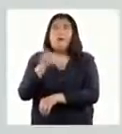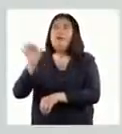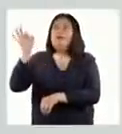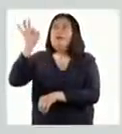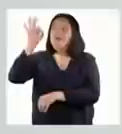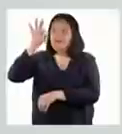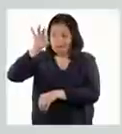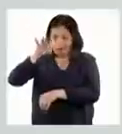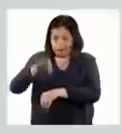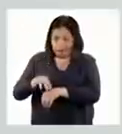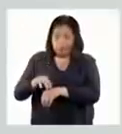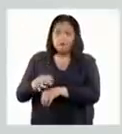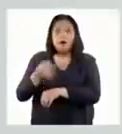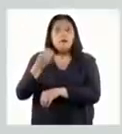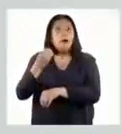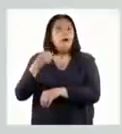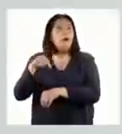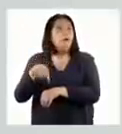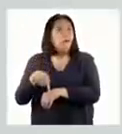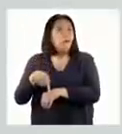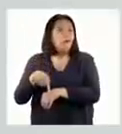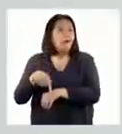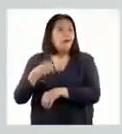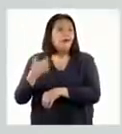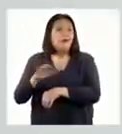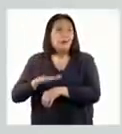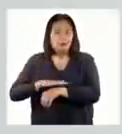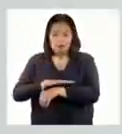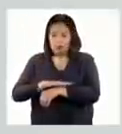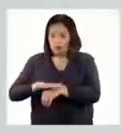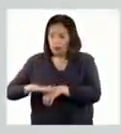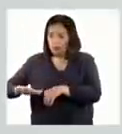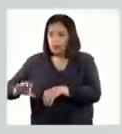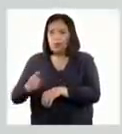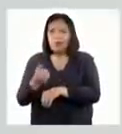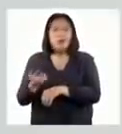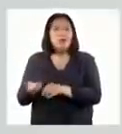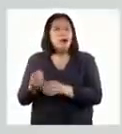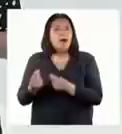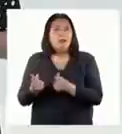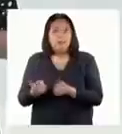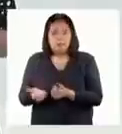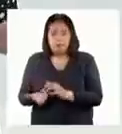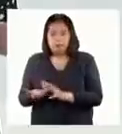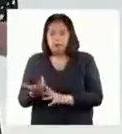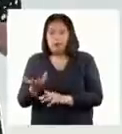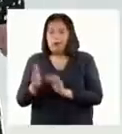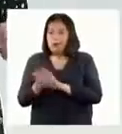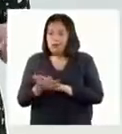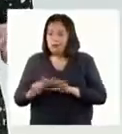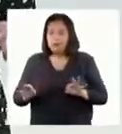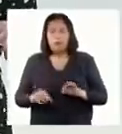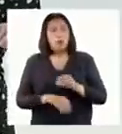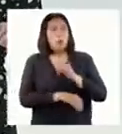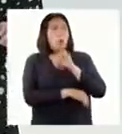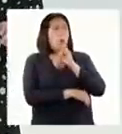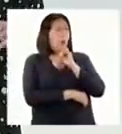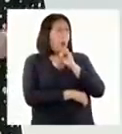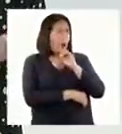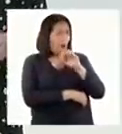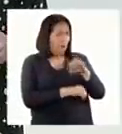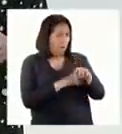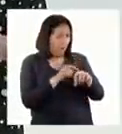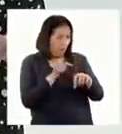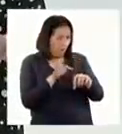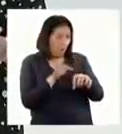insectos se alimenten, manteniendo un suelo más fértil y limpio. ¡Wow! Un pequeño